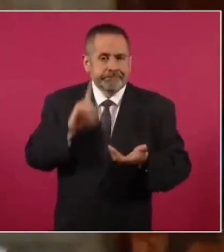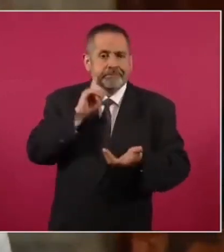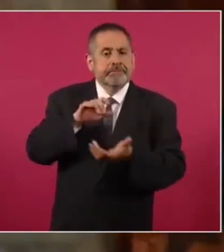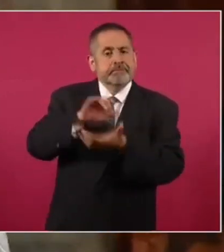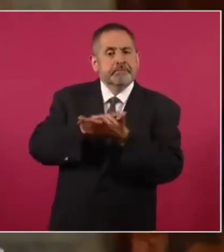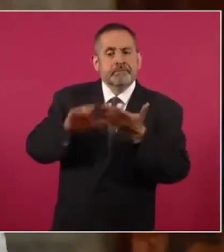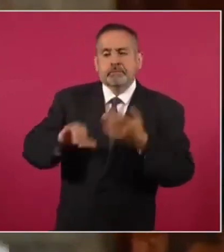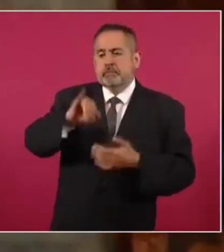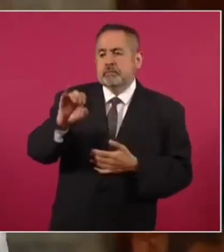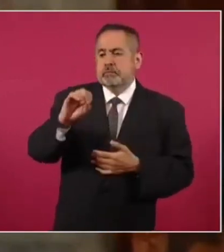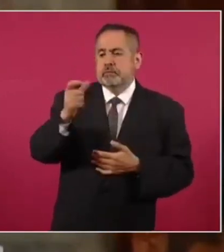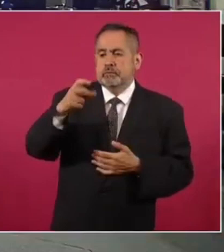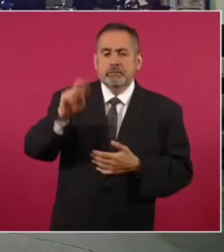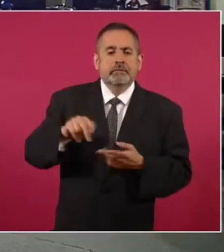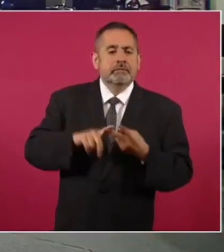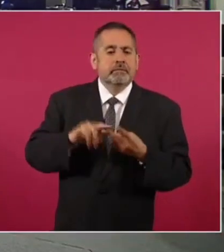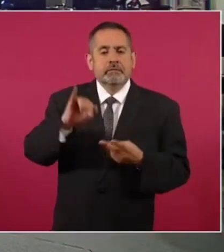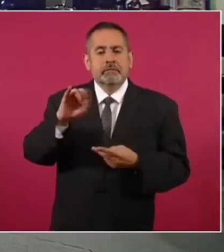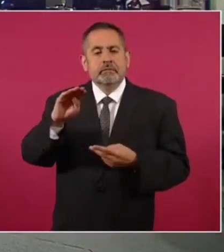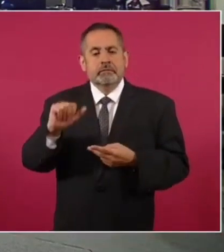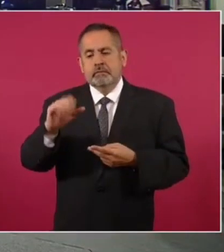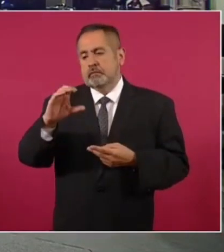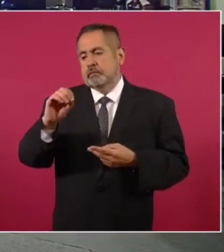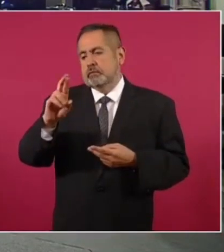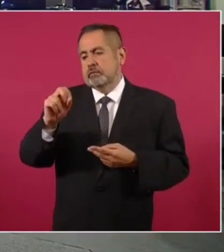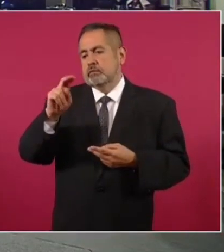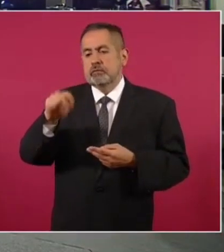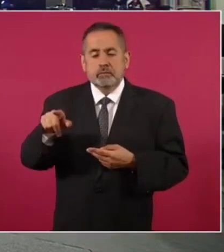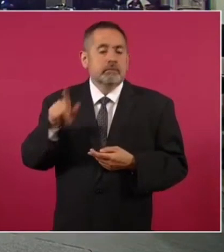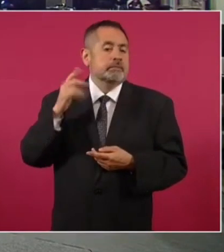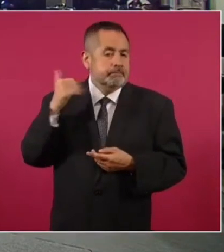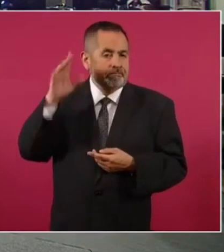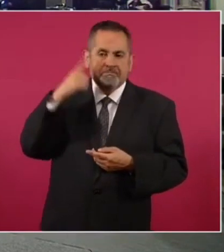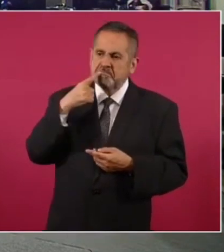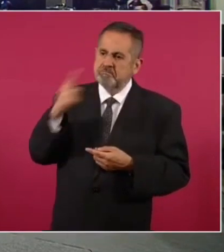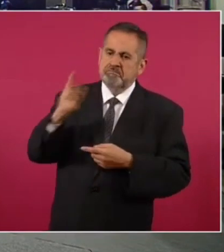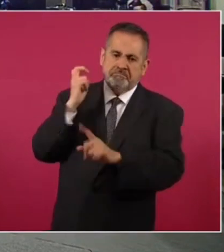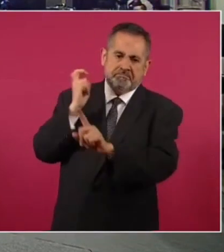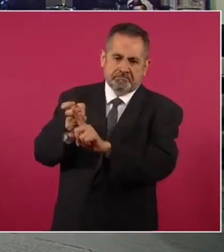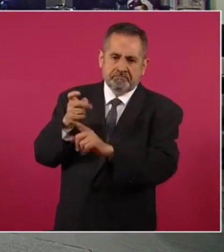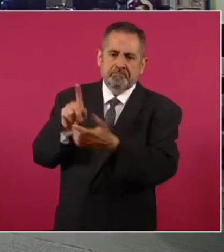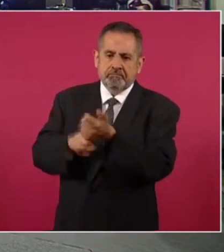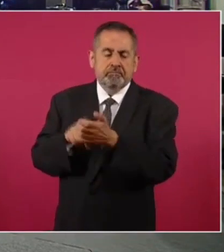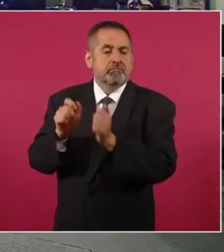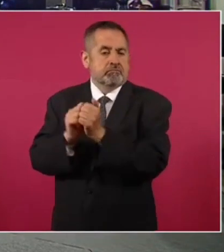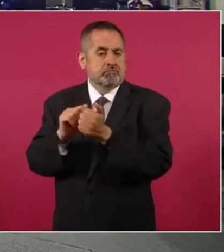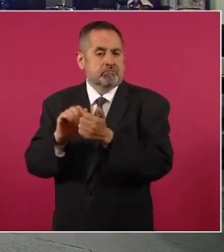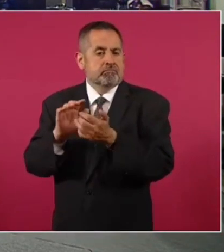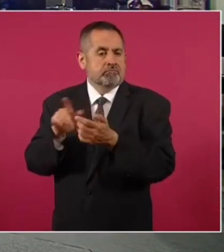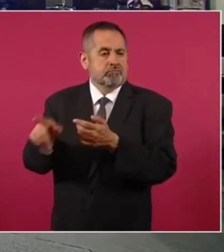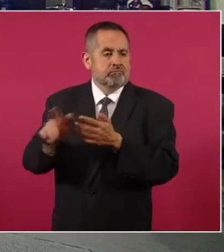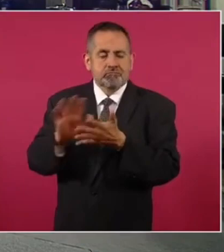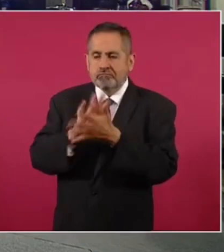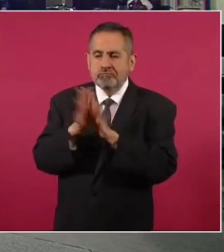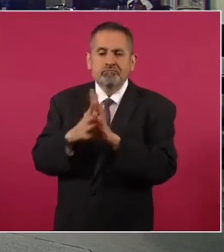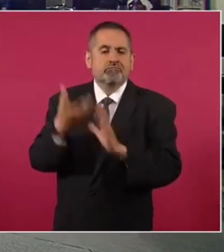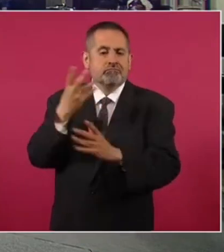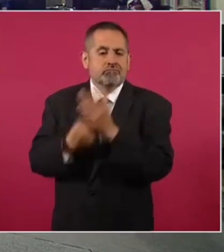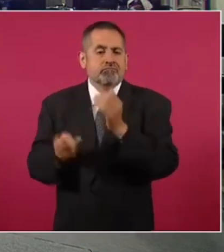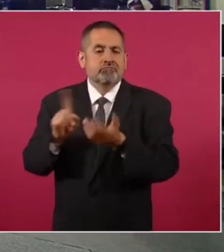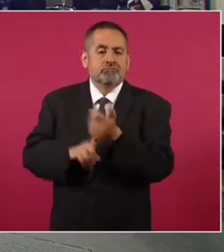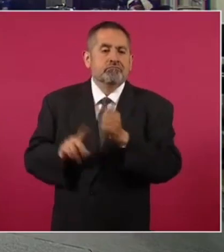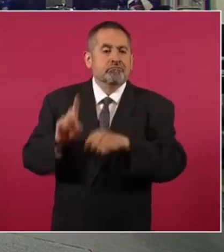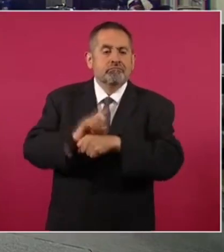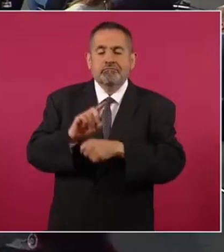de Joaquín Guzmán, Emma Coronel, pues había sido acusada por la participación de la fuga de Joaquín ese 11 de